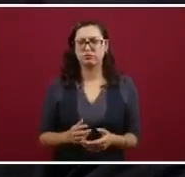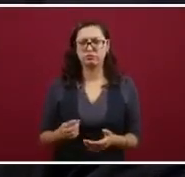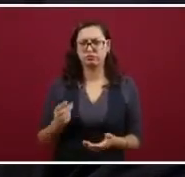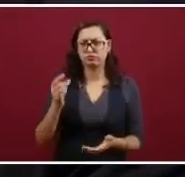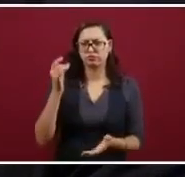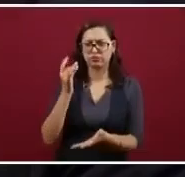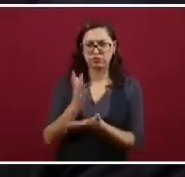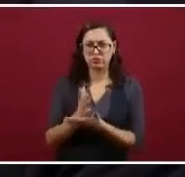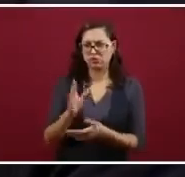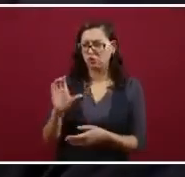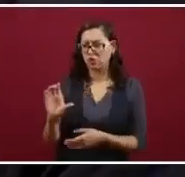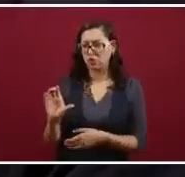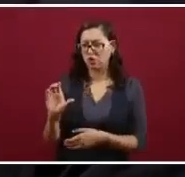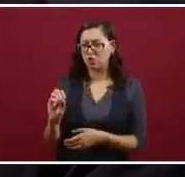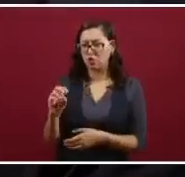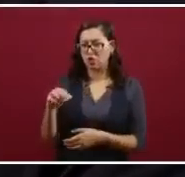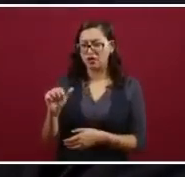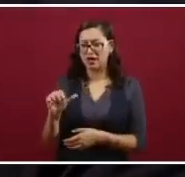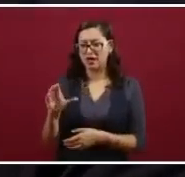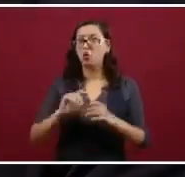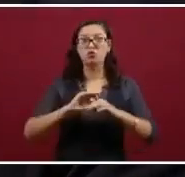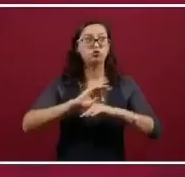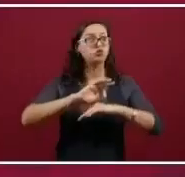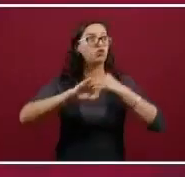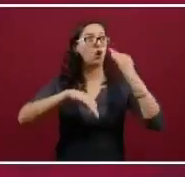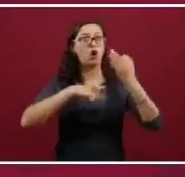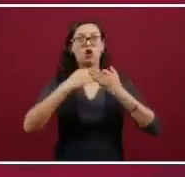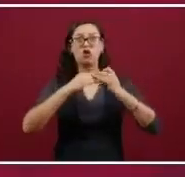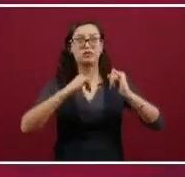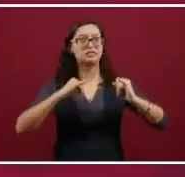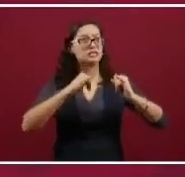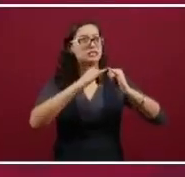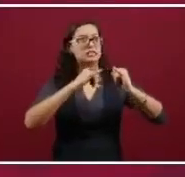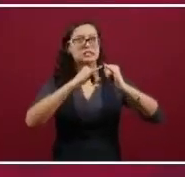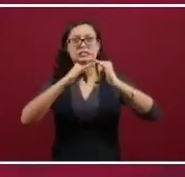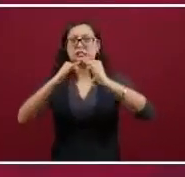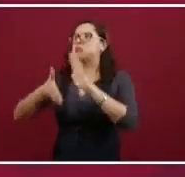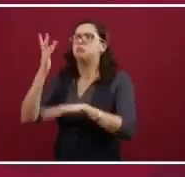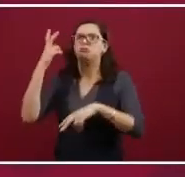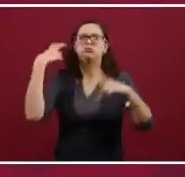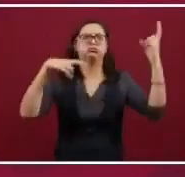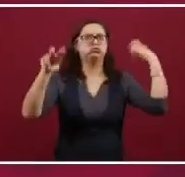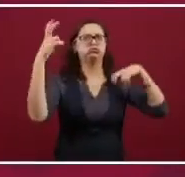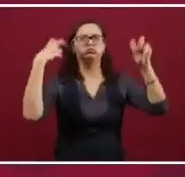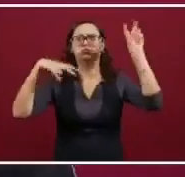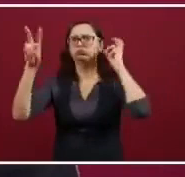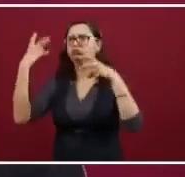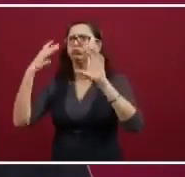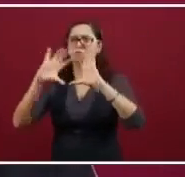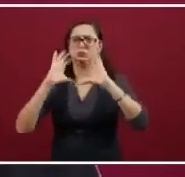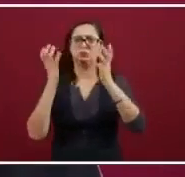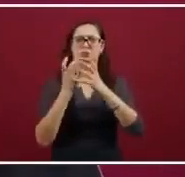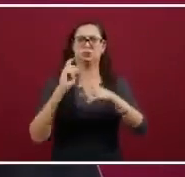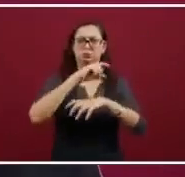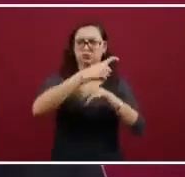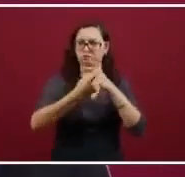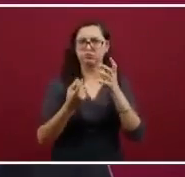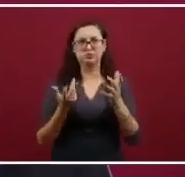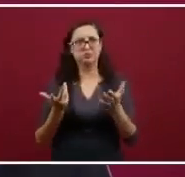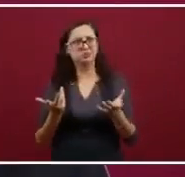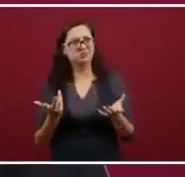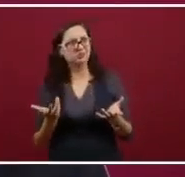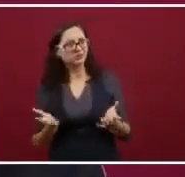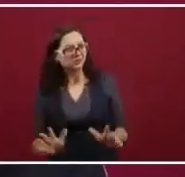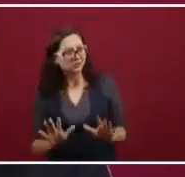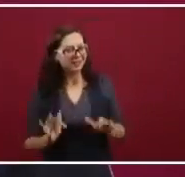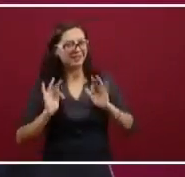De Conacyt, uh-huh. Sino en general, de todas y a todos los países del mundo. Y eso que estamos insistiendo de que